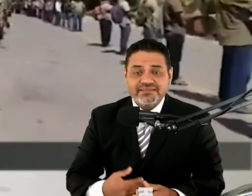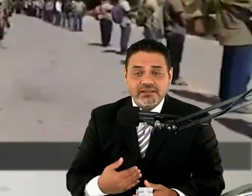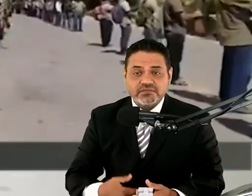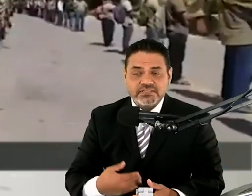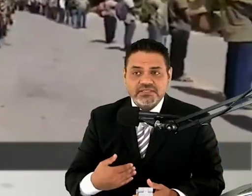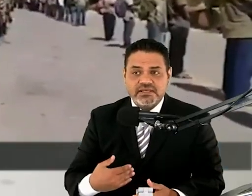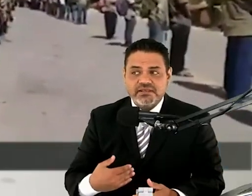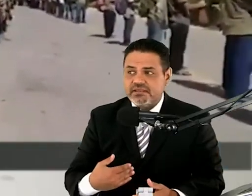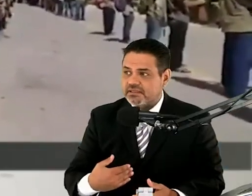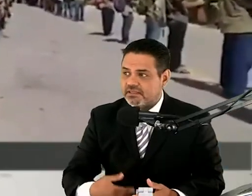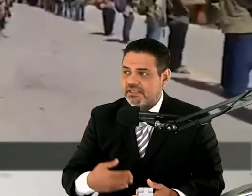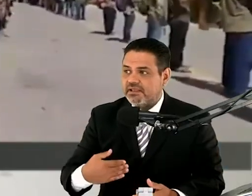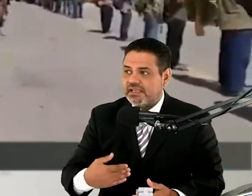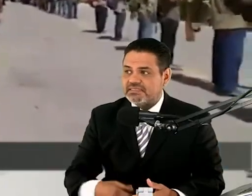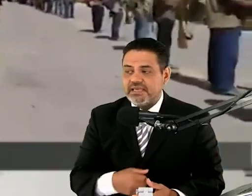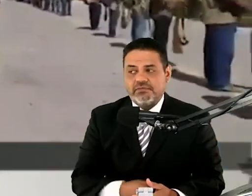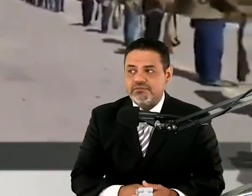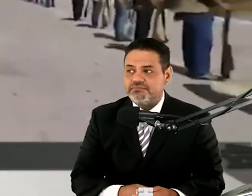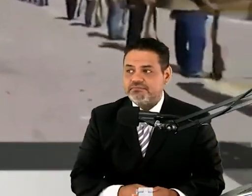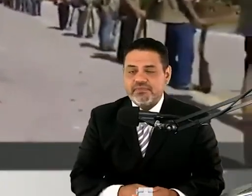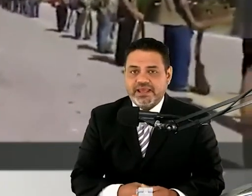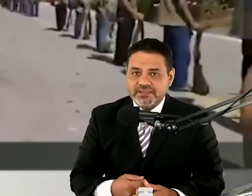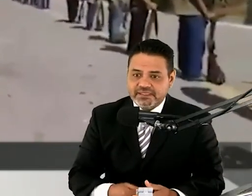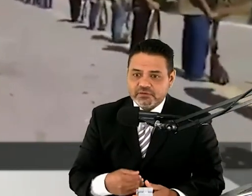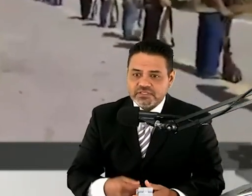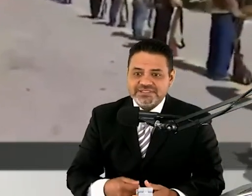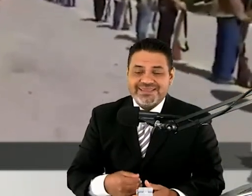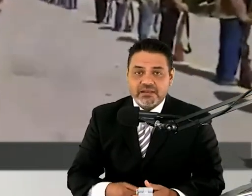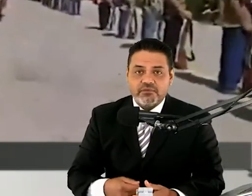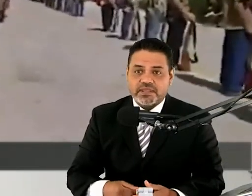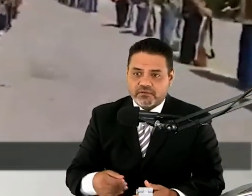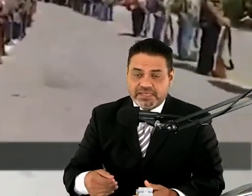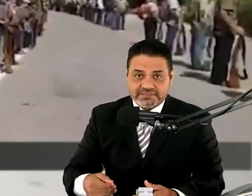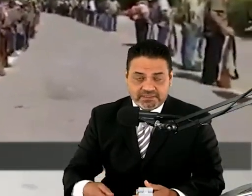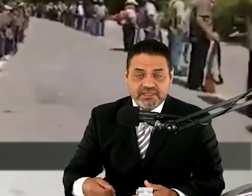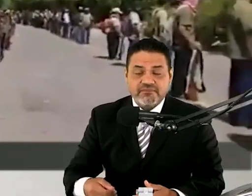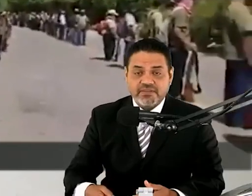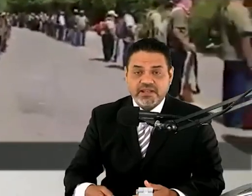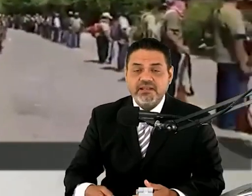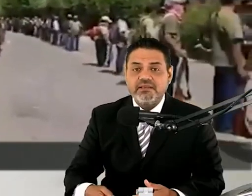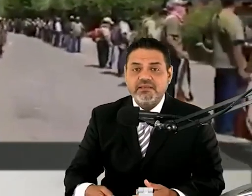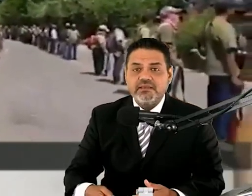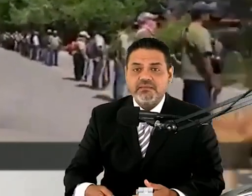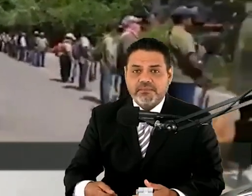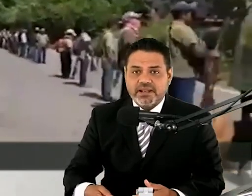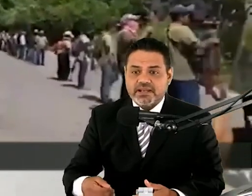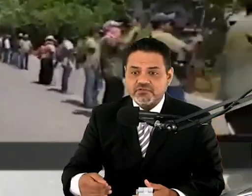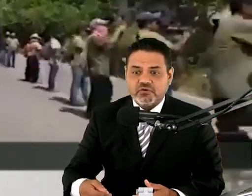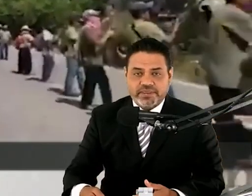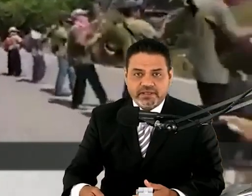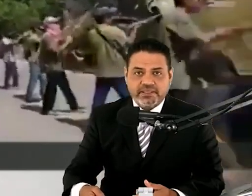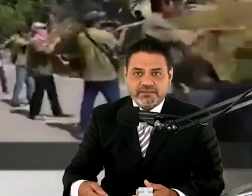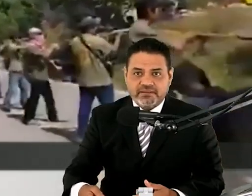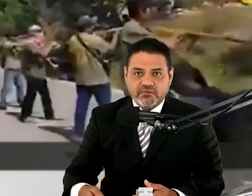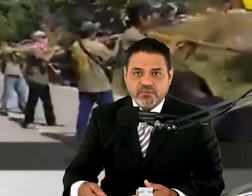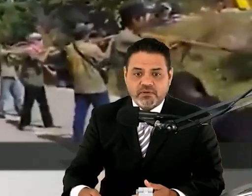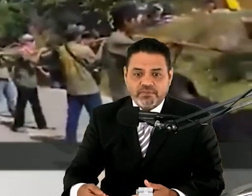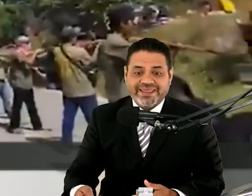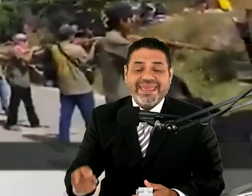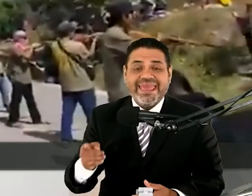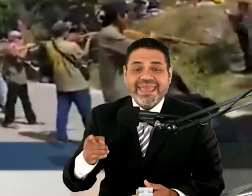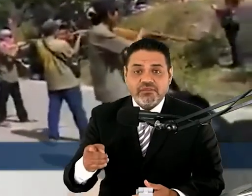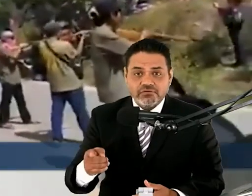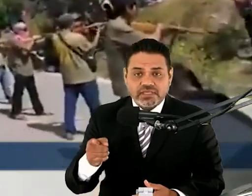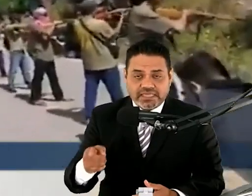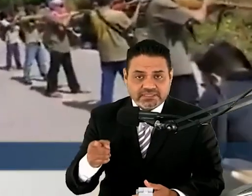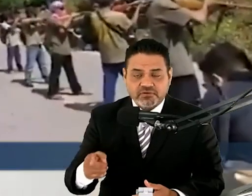ante la ausencia de el estado ante la ausencia del gobierno el estatal y el federal para resolver y atender un problema